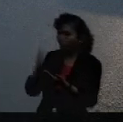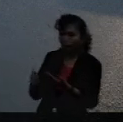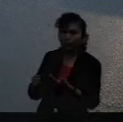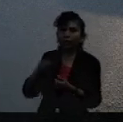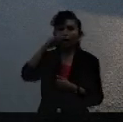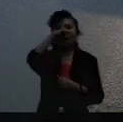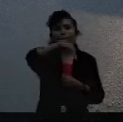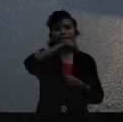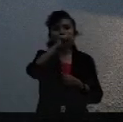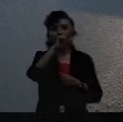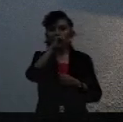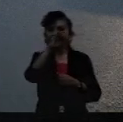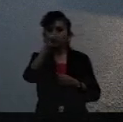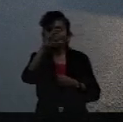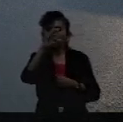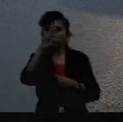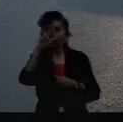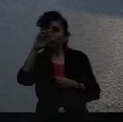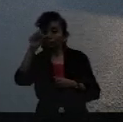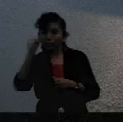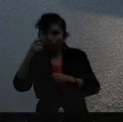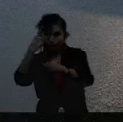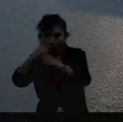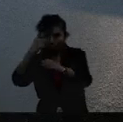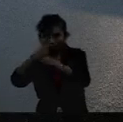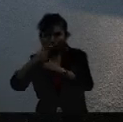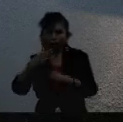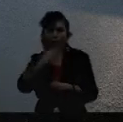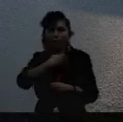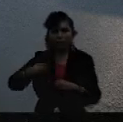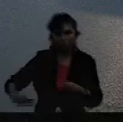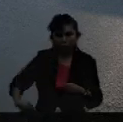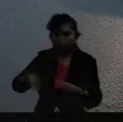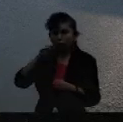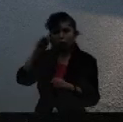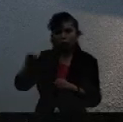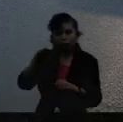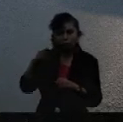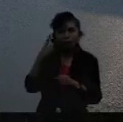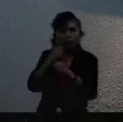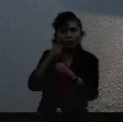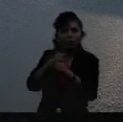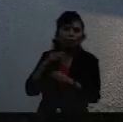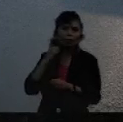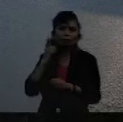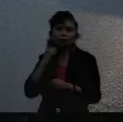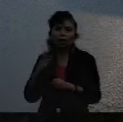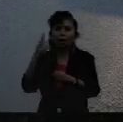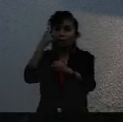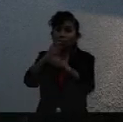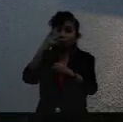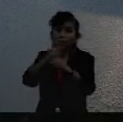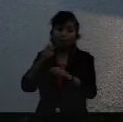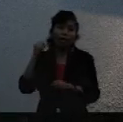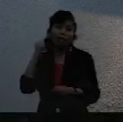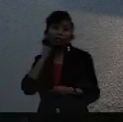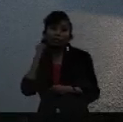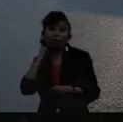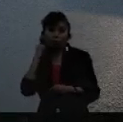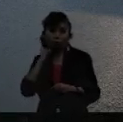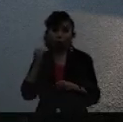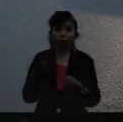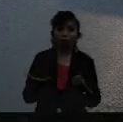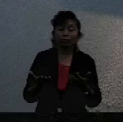María Cristina sangri Aguilar primera presidenta municipal primera diputada local y primera senadora de la República por Quintana